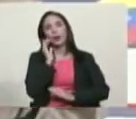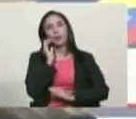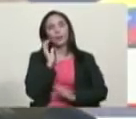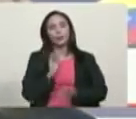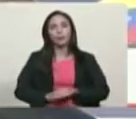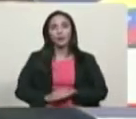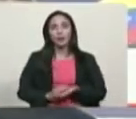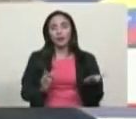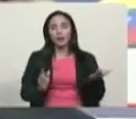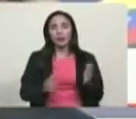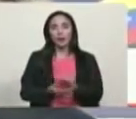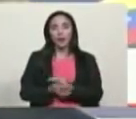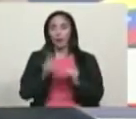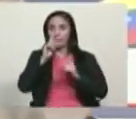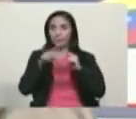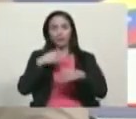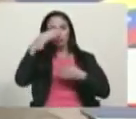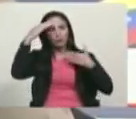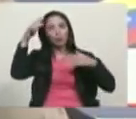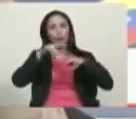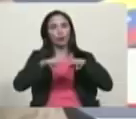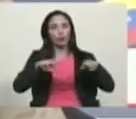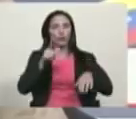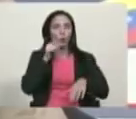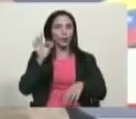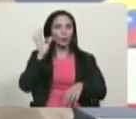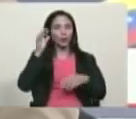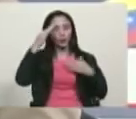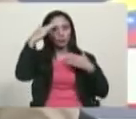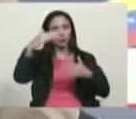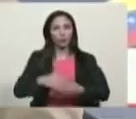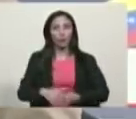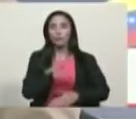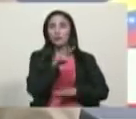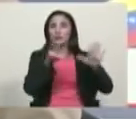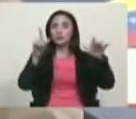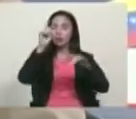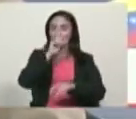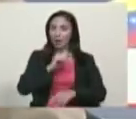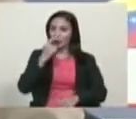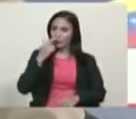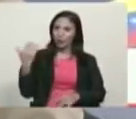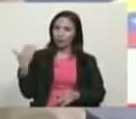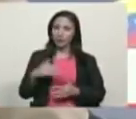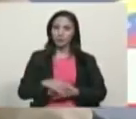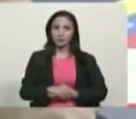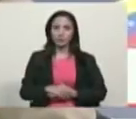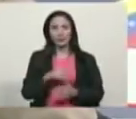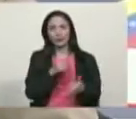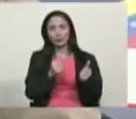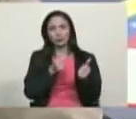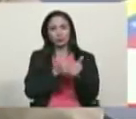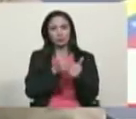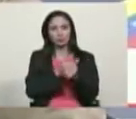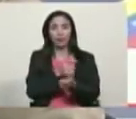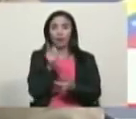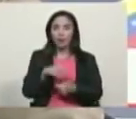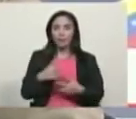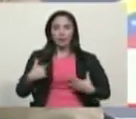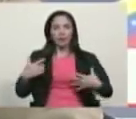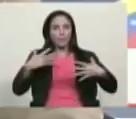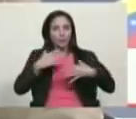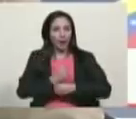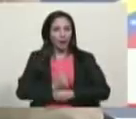clase mañana. Saludo a los niños y niñas. 27 años de perseverancia dicen